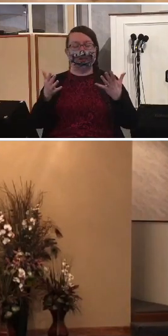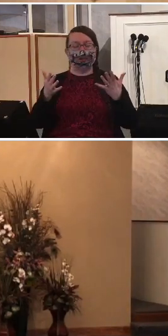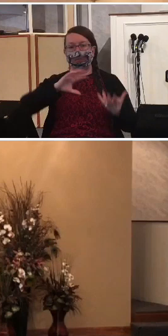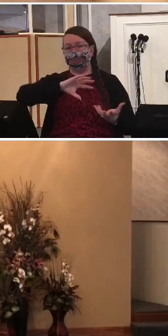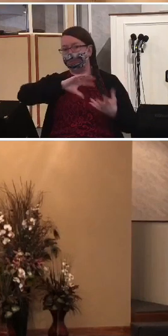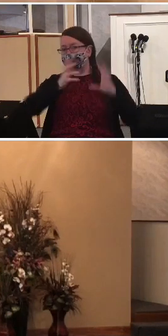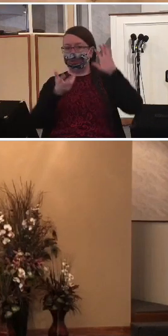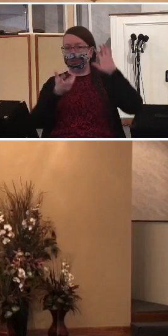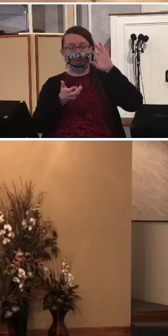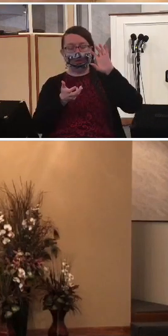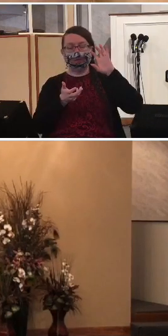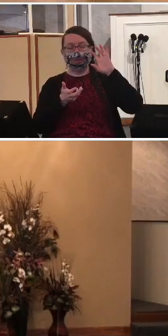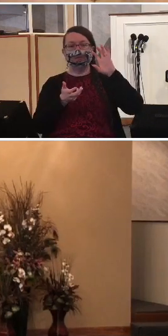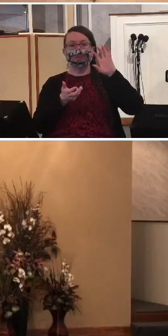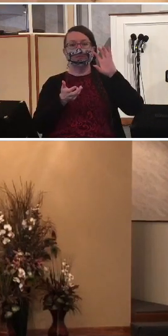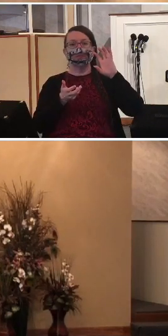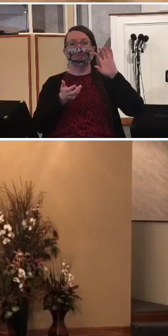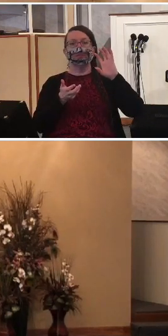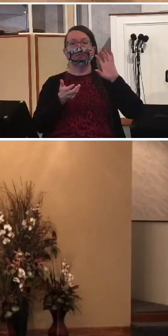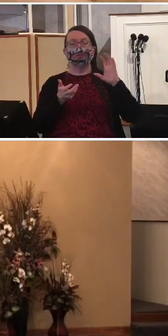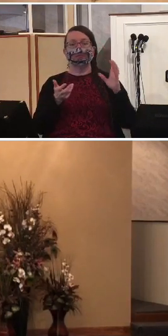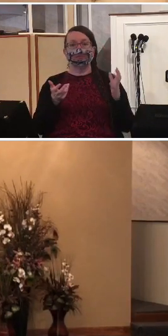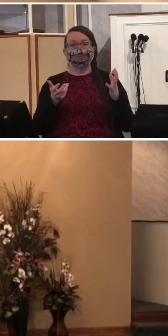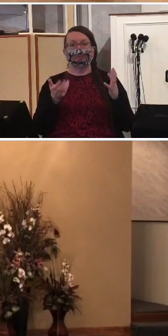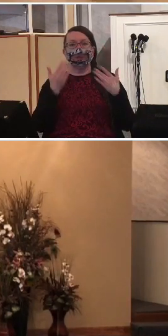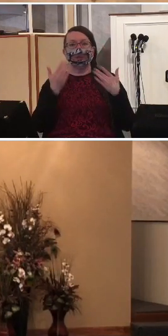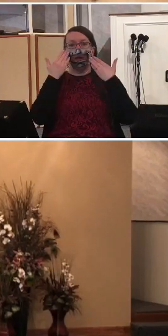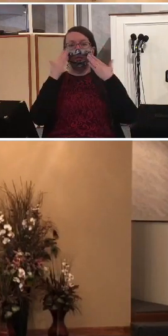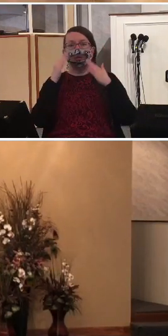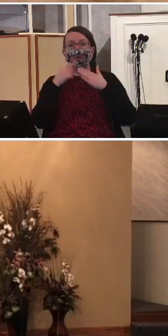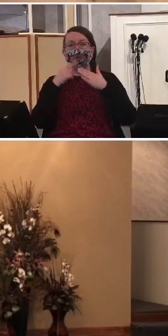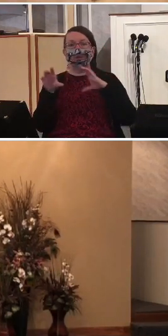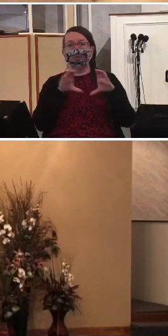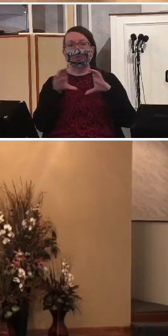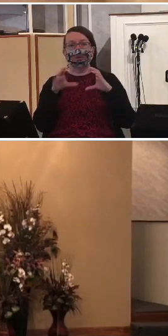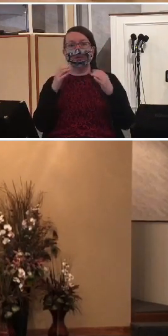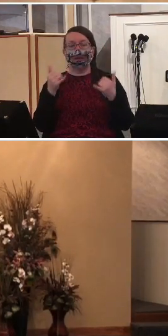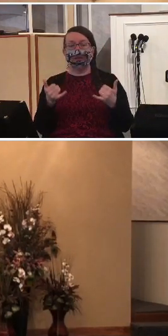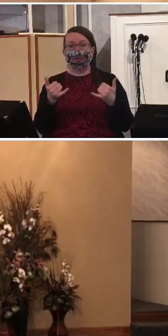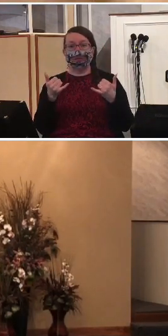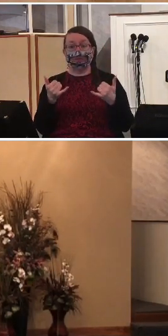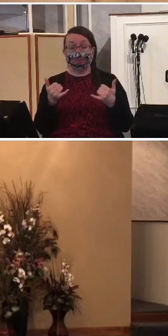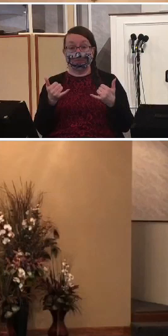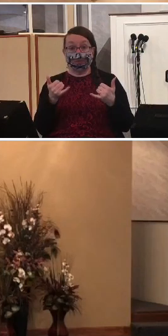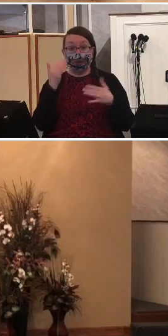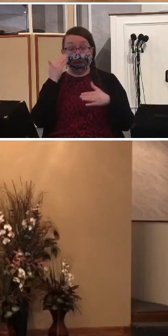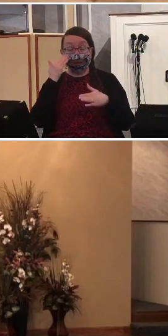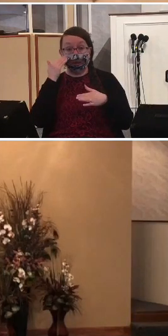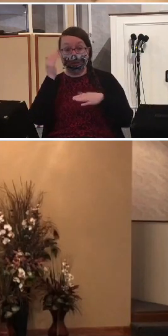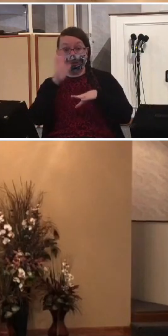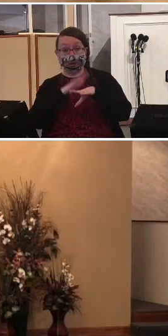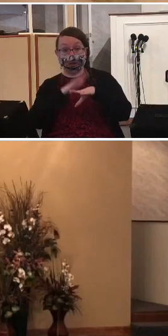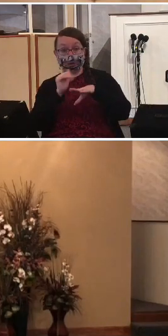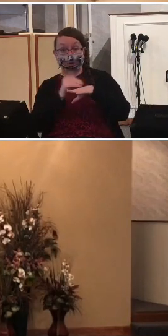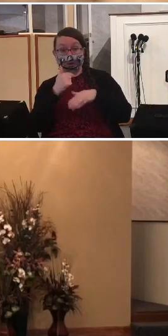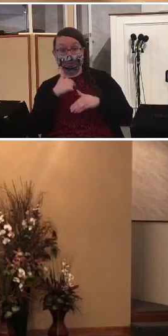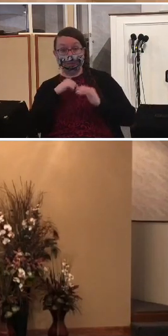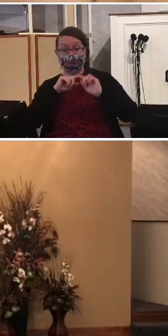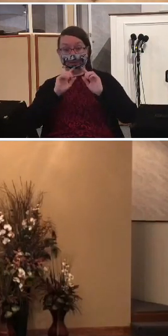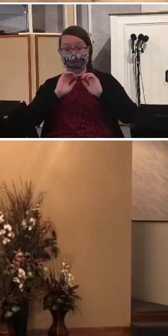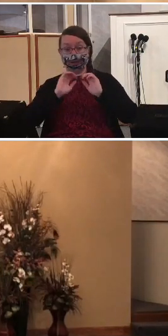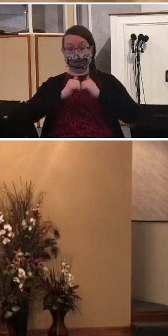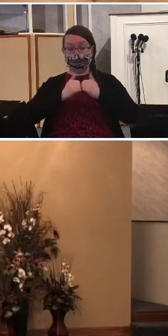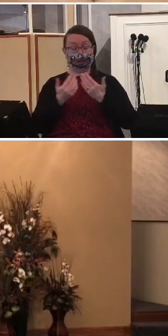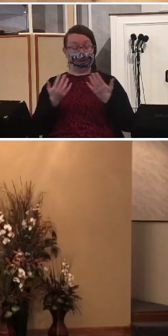se movió y cambió. ¡Oh, qué desastre! Y no sé lo que estoy supuesto a hacer. Yo sé que hay un llamado en mi vida, pero ¿cómo yo